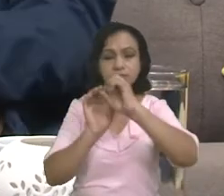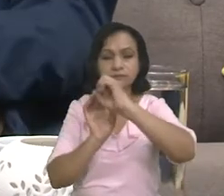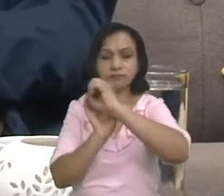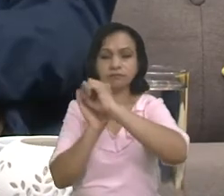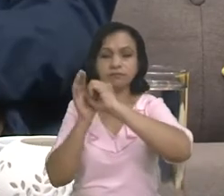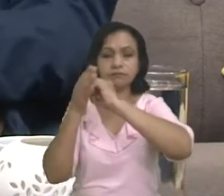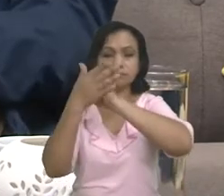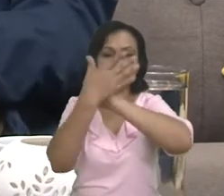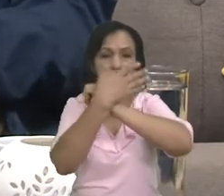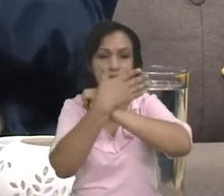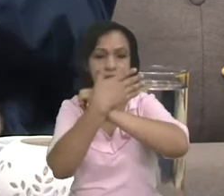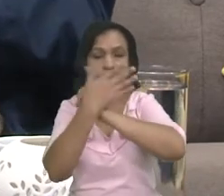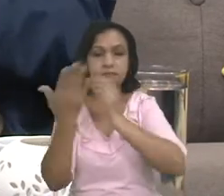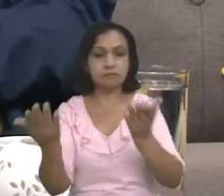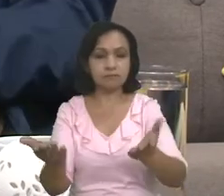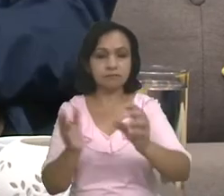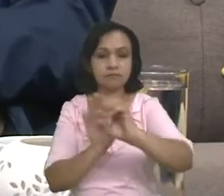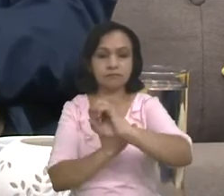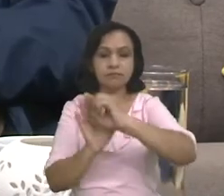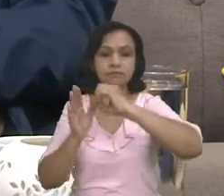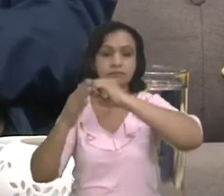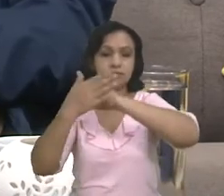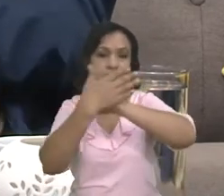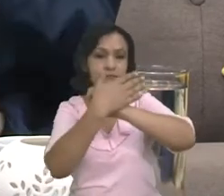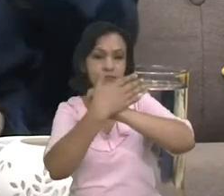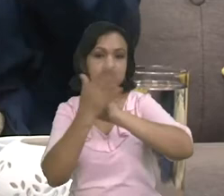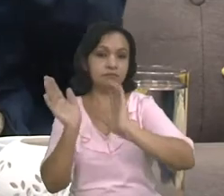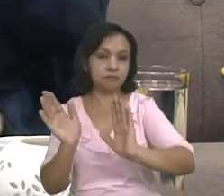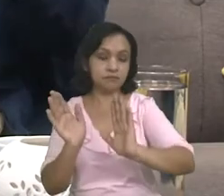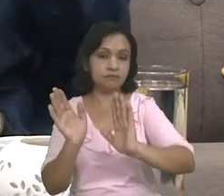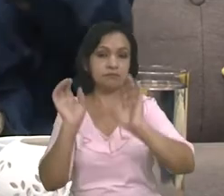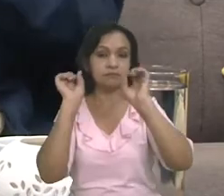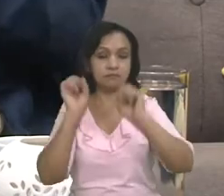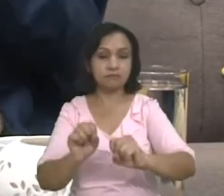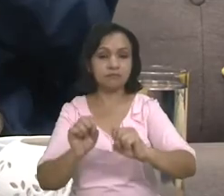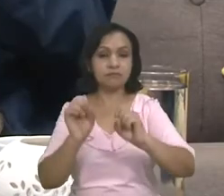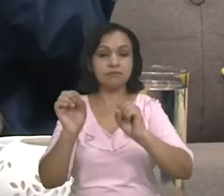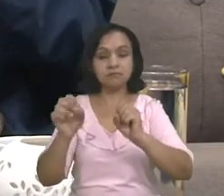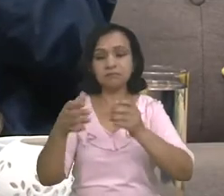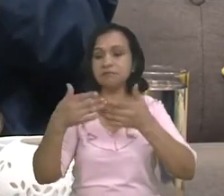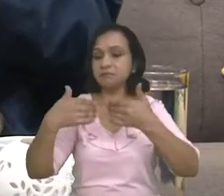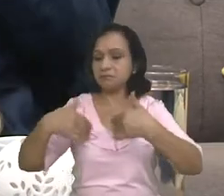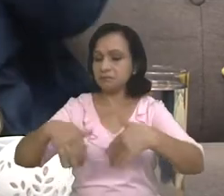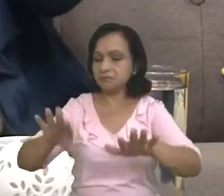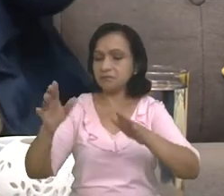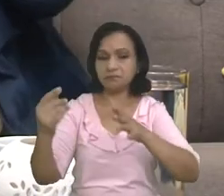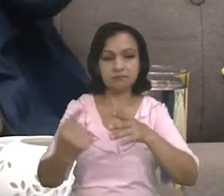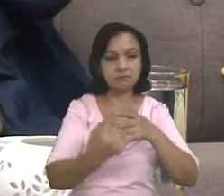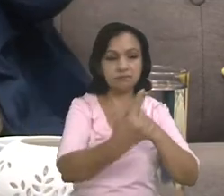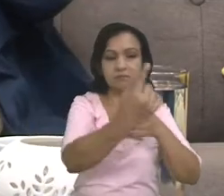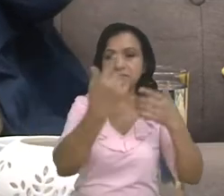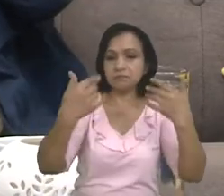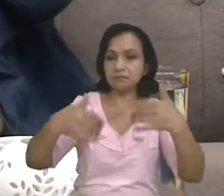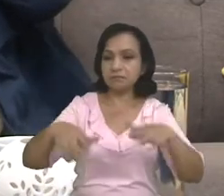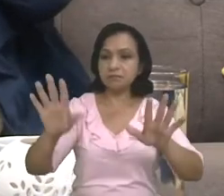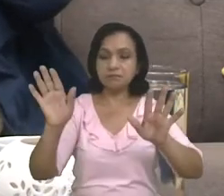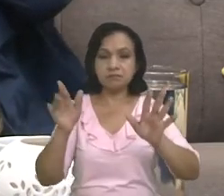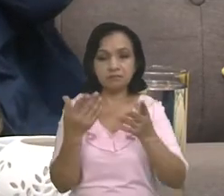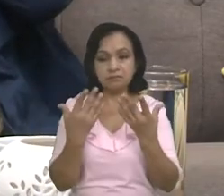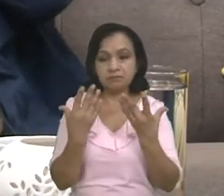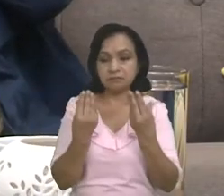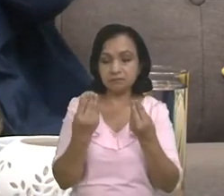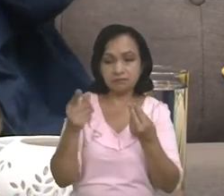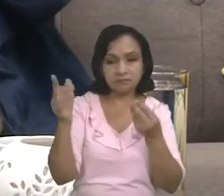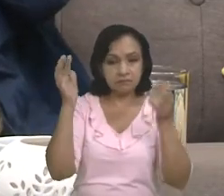libre con el virus y ya puede de movilizarse de la manera normal sin tener ninguna preocupación